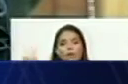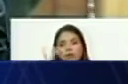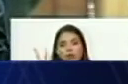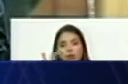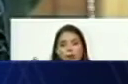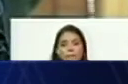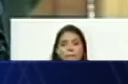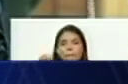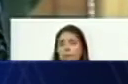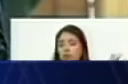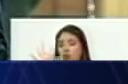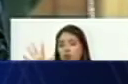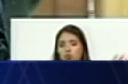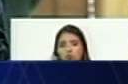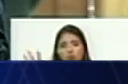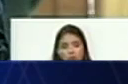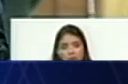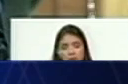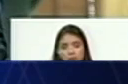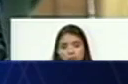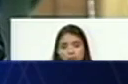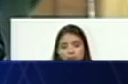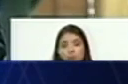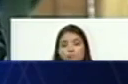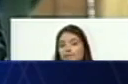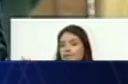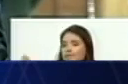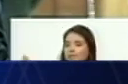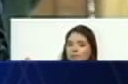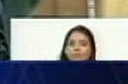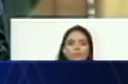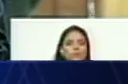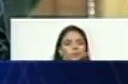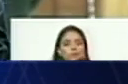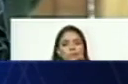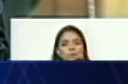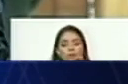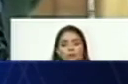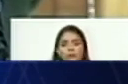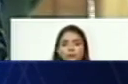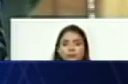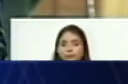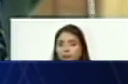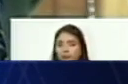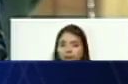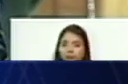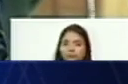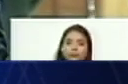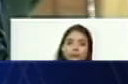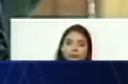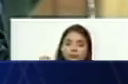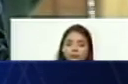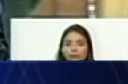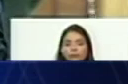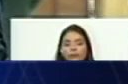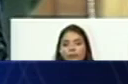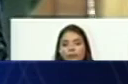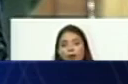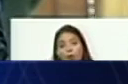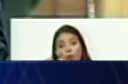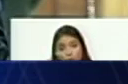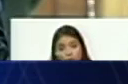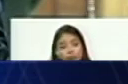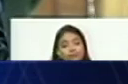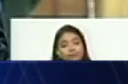allá de nuestras fronteras, para derrotar el yugo colonialista de ayer. Hoy de